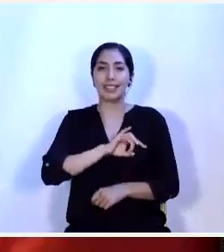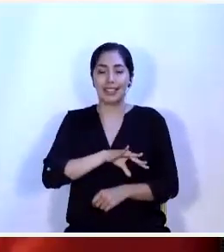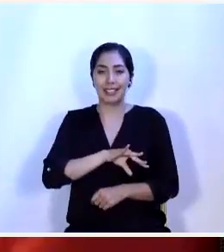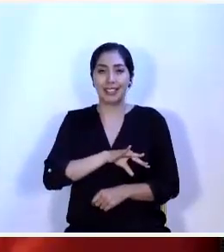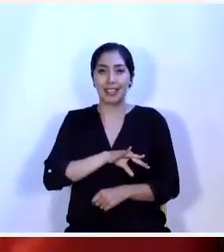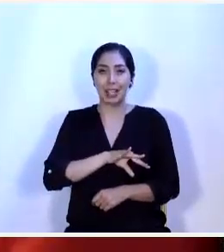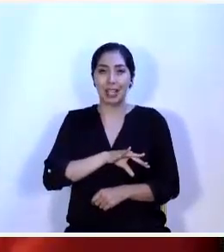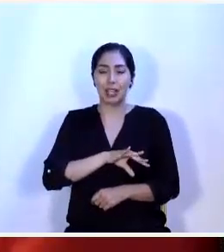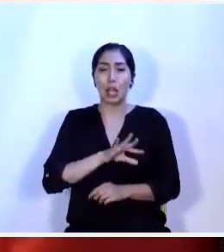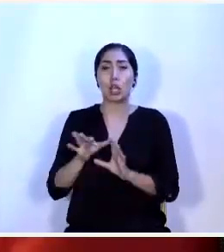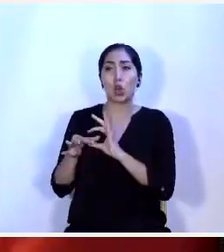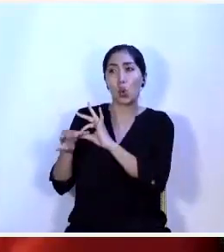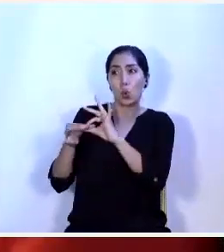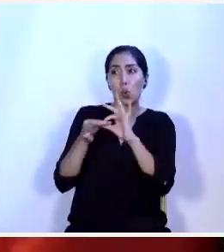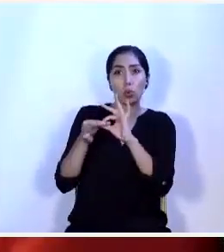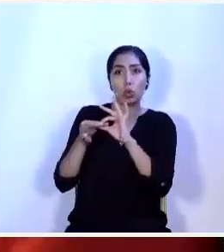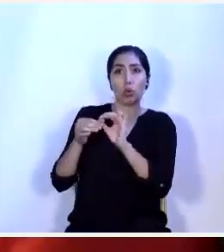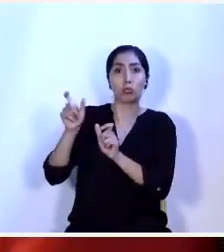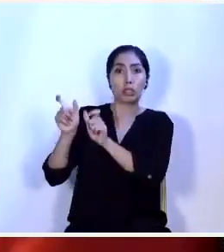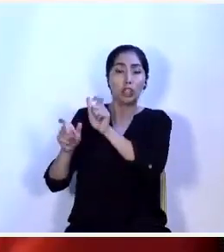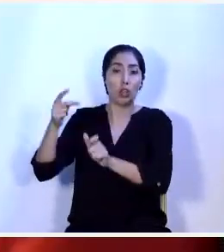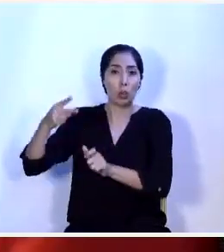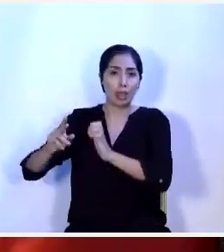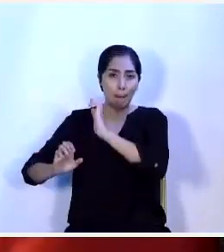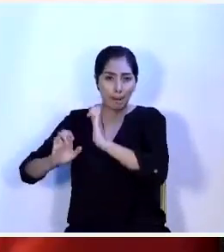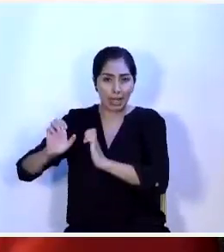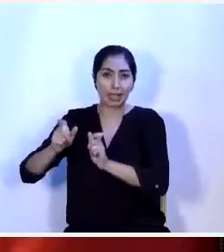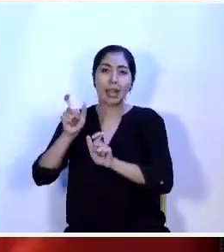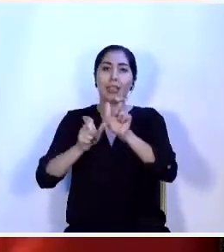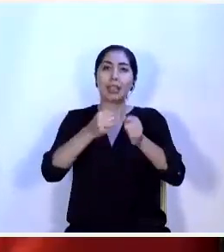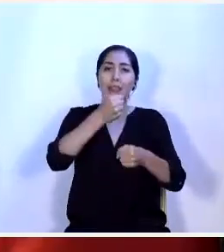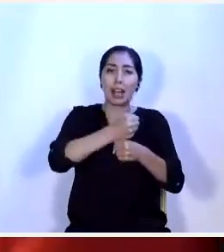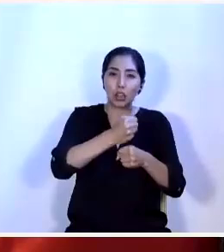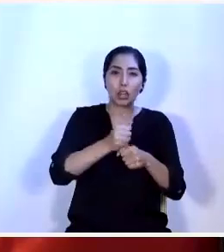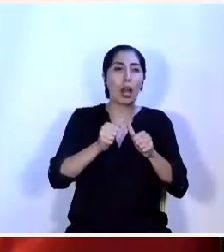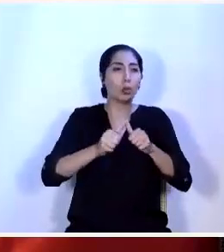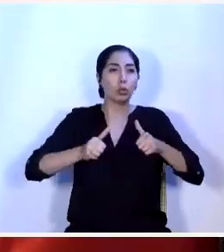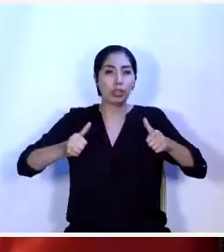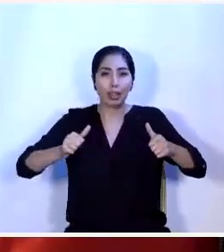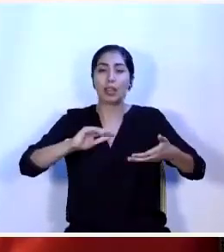en conjunto con empresarios, con trabajadores, con autoridades y con las comunidades.